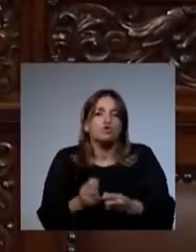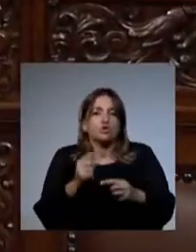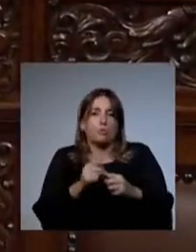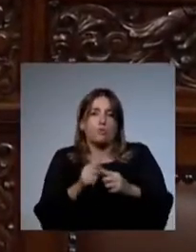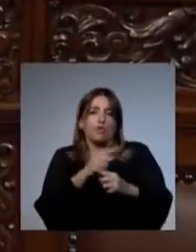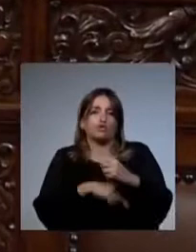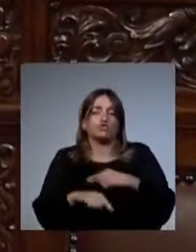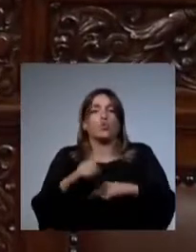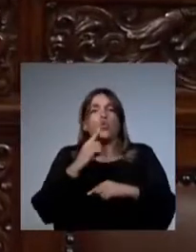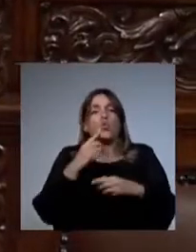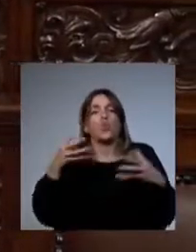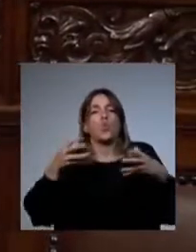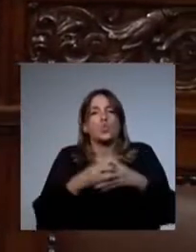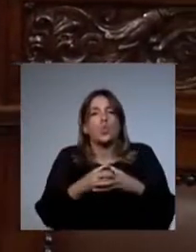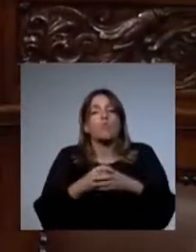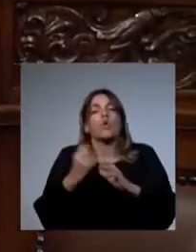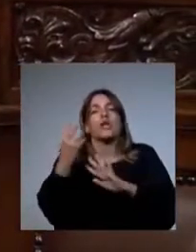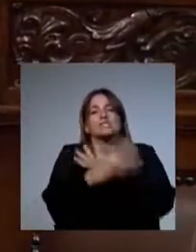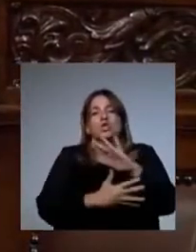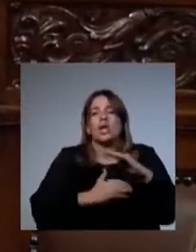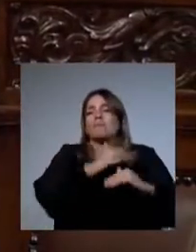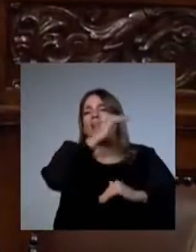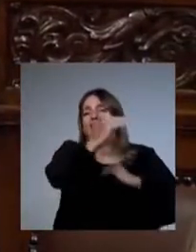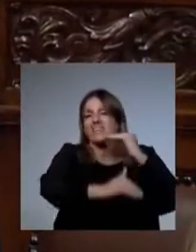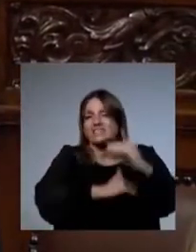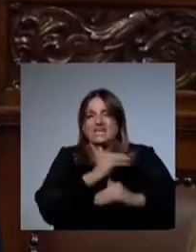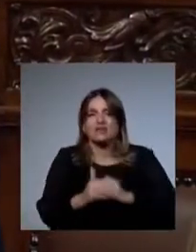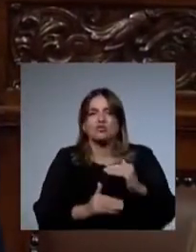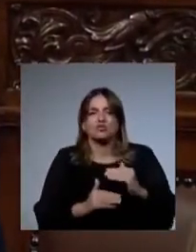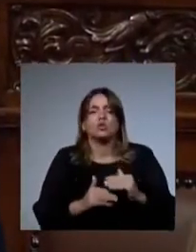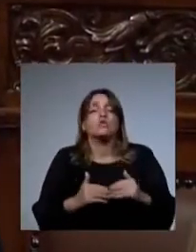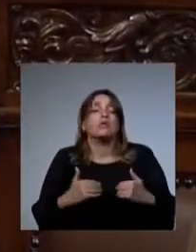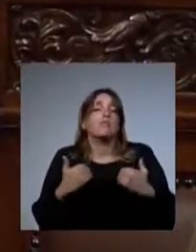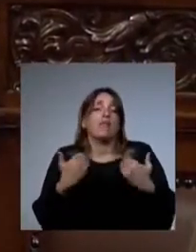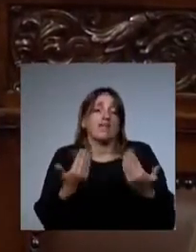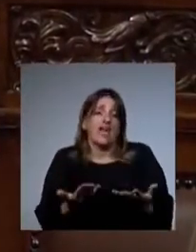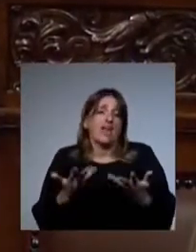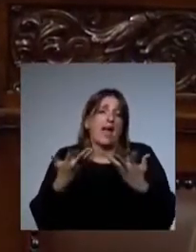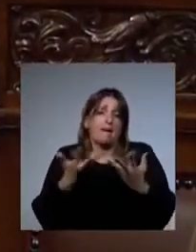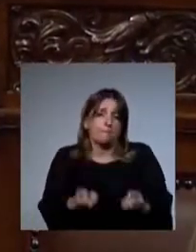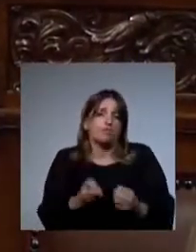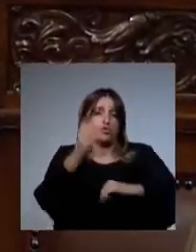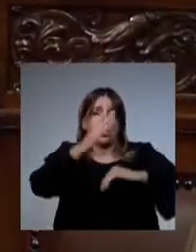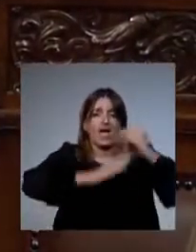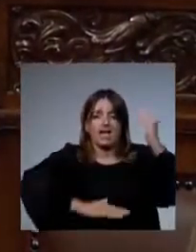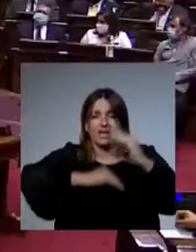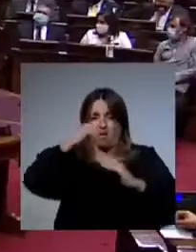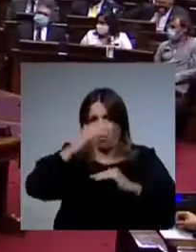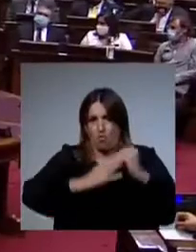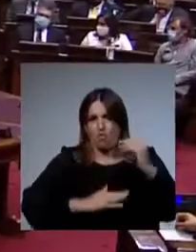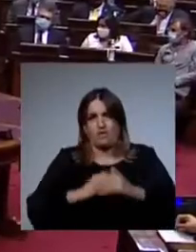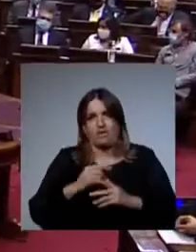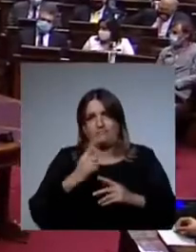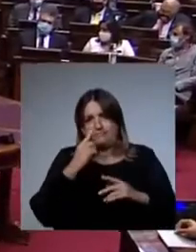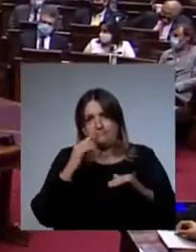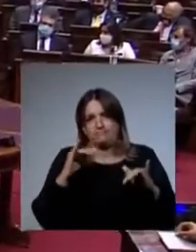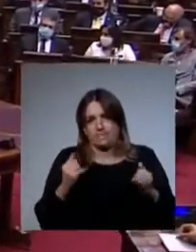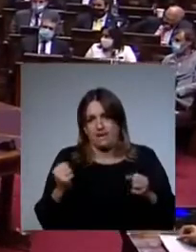la Corporación Nacional para el Desarrollo de manera de llevar adelante estas obras.